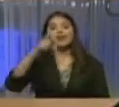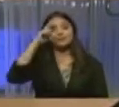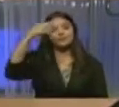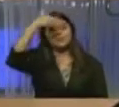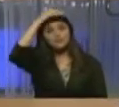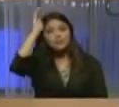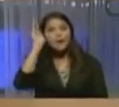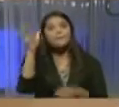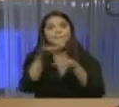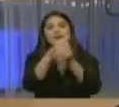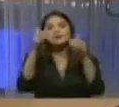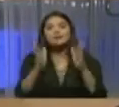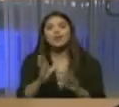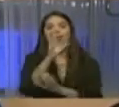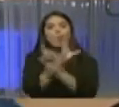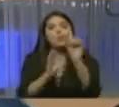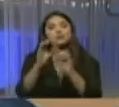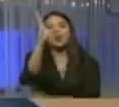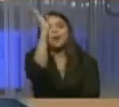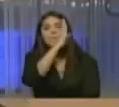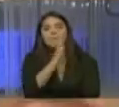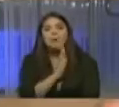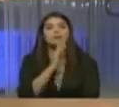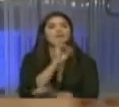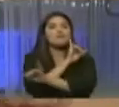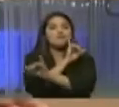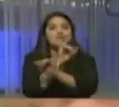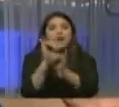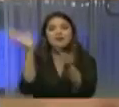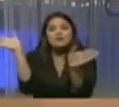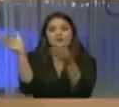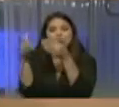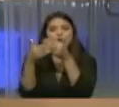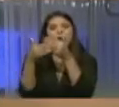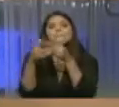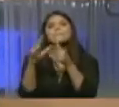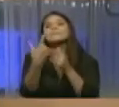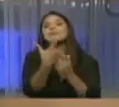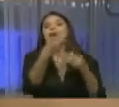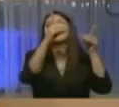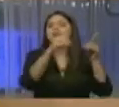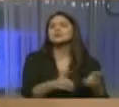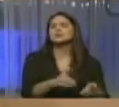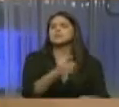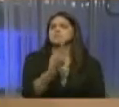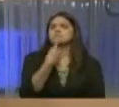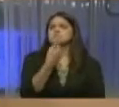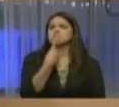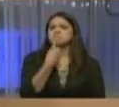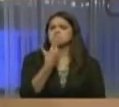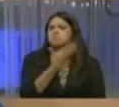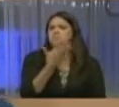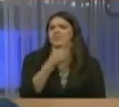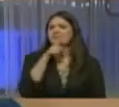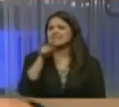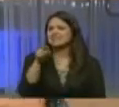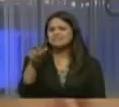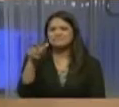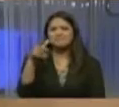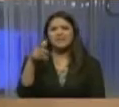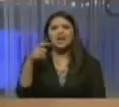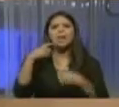de la Cultura en Brasil. Correcto. Cerraron el Ministerio de la Cultura, la primera decisión, diciendo que era un hueco